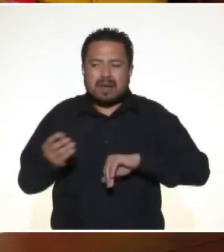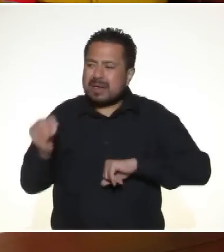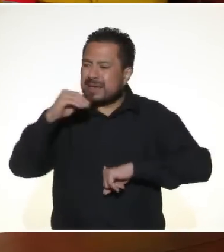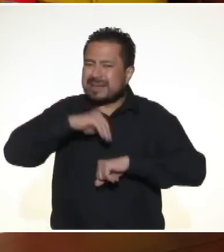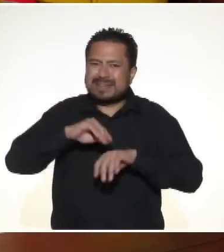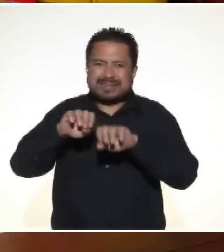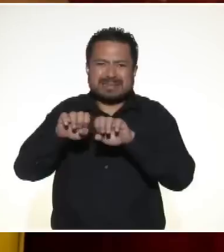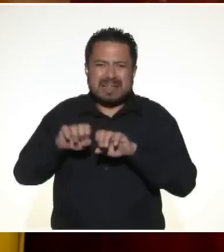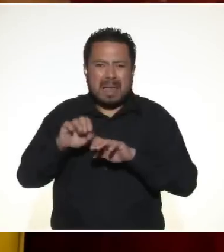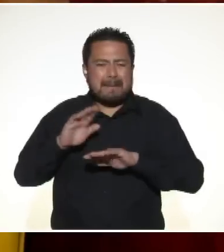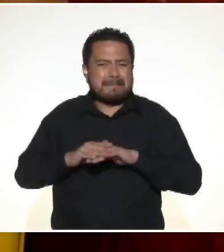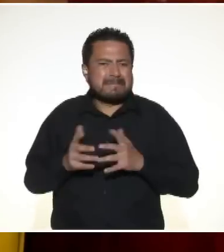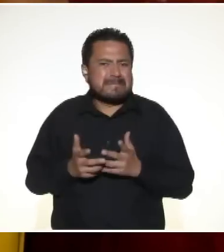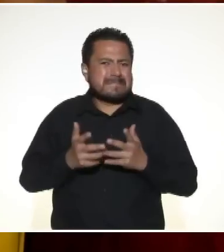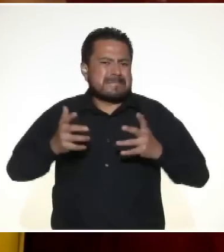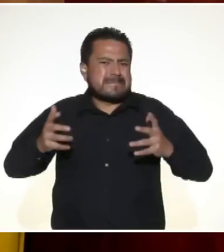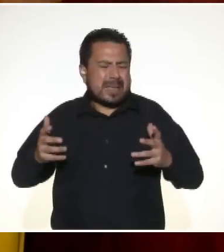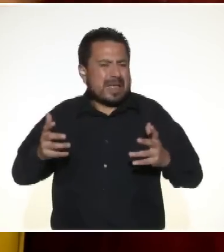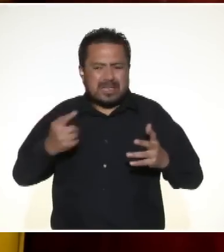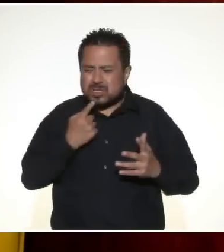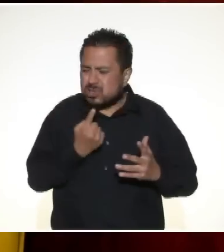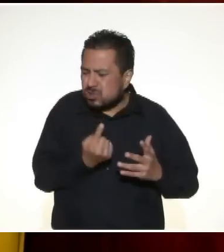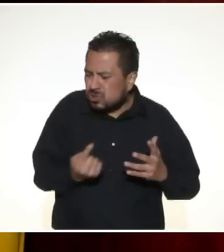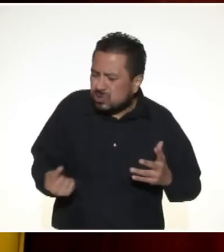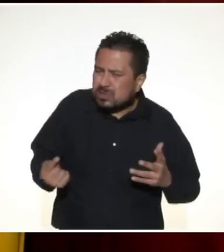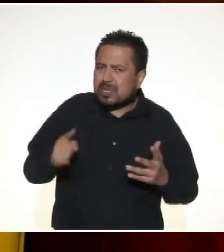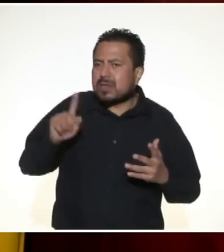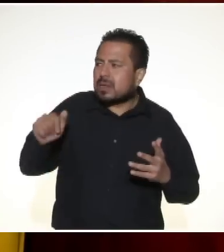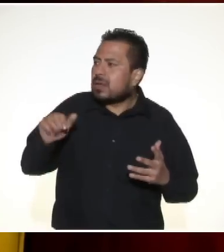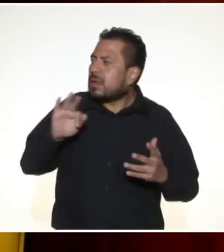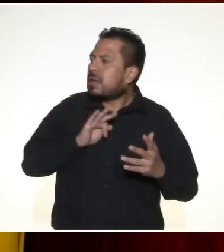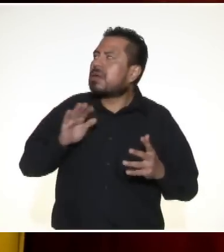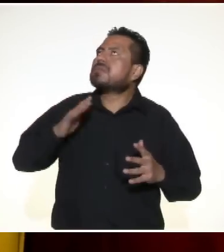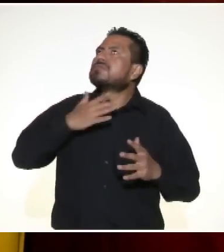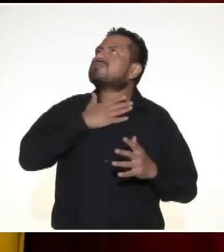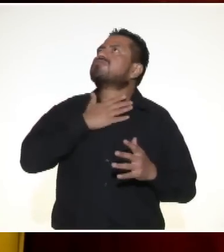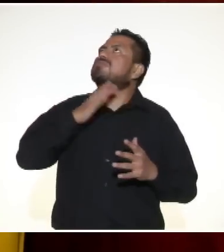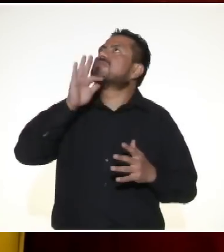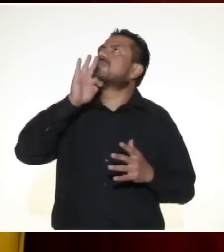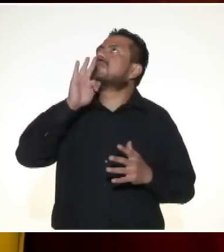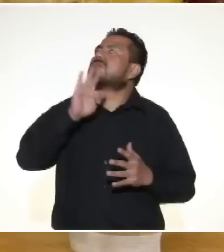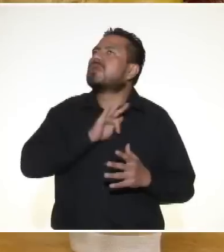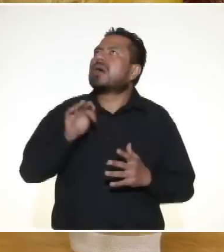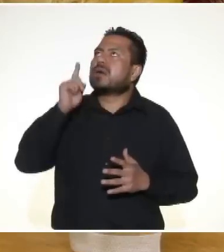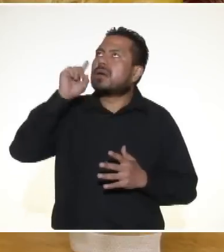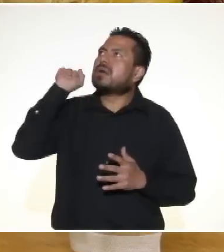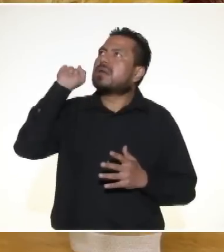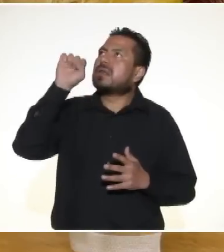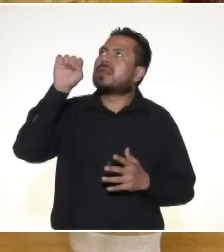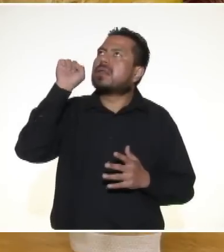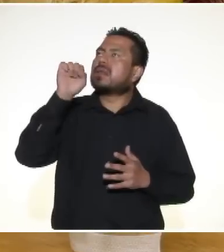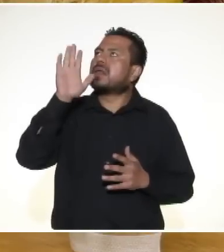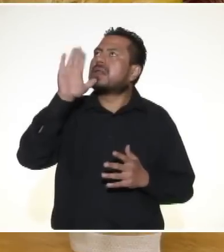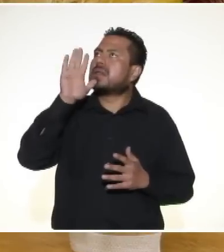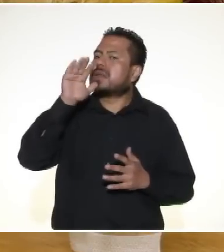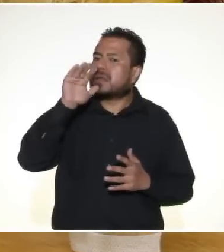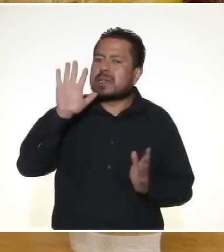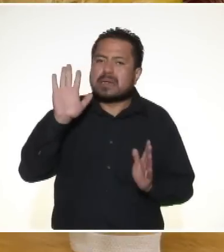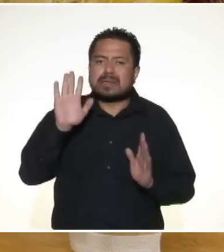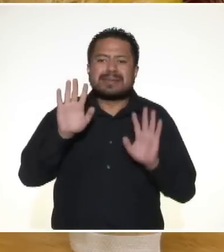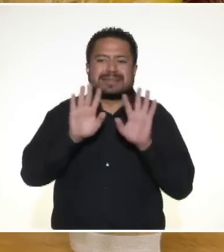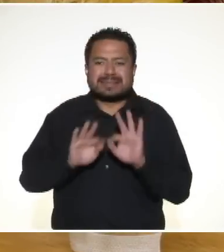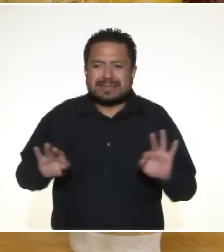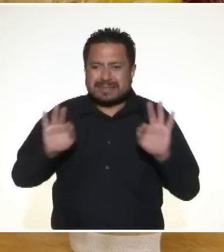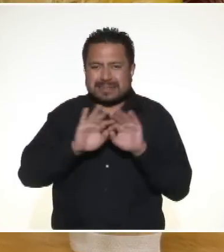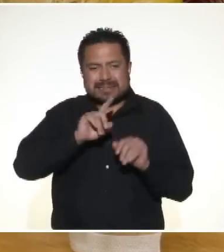equipo muy grande a niños muy pequeños y entonces están los pobres así como que apenas si pueden sacar la cabecita ellos mismos. Entonces, sí es